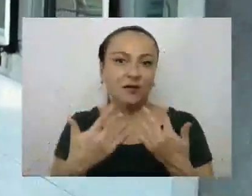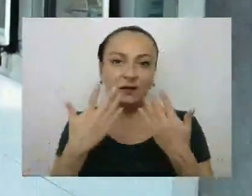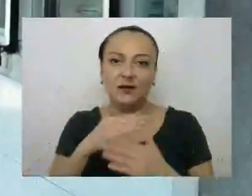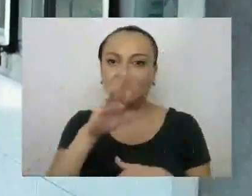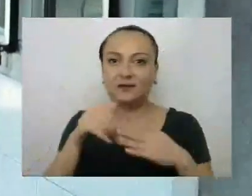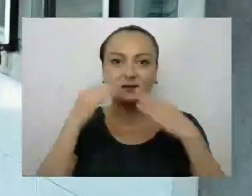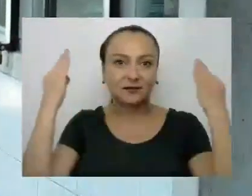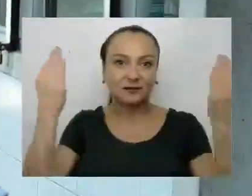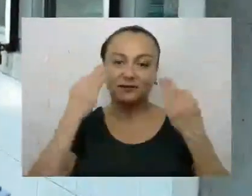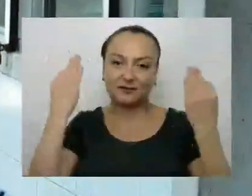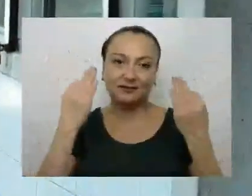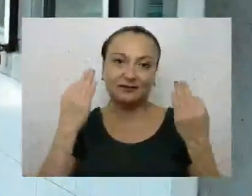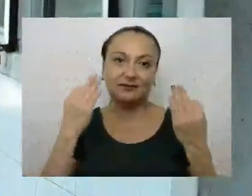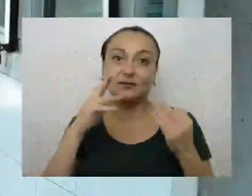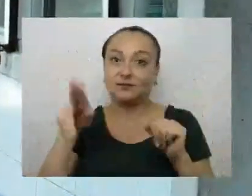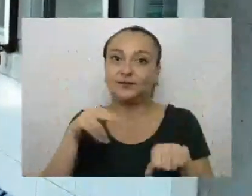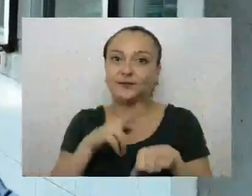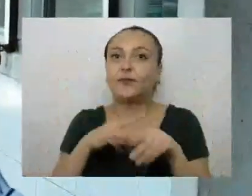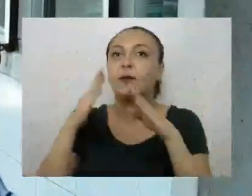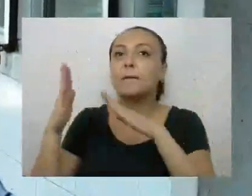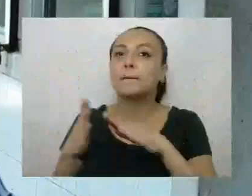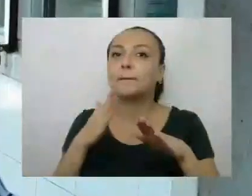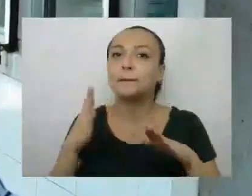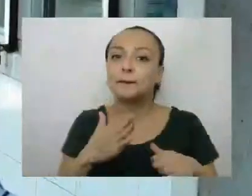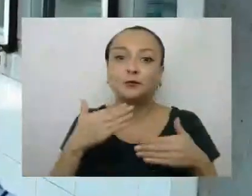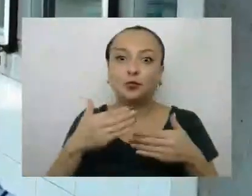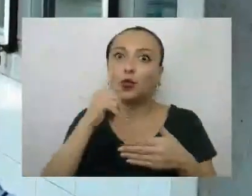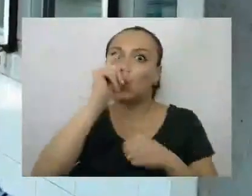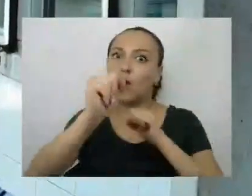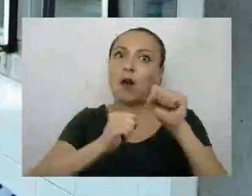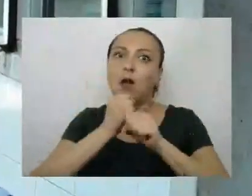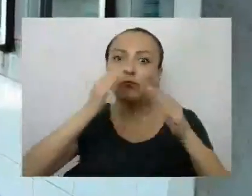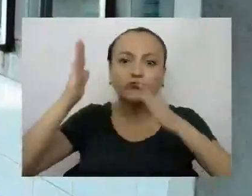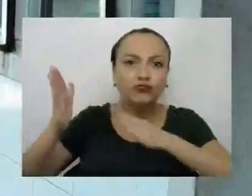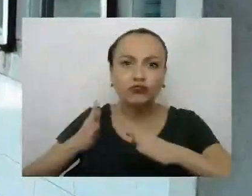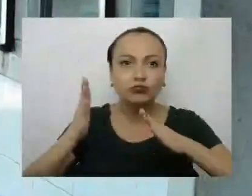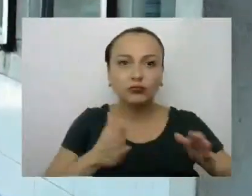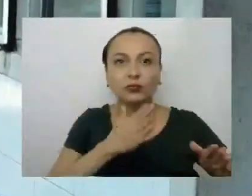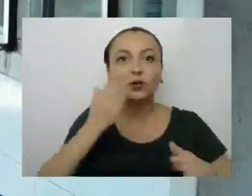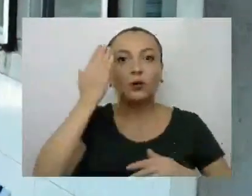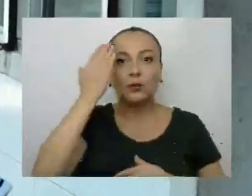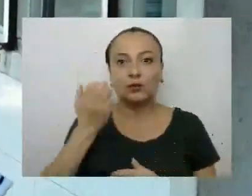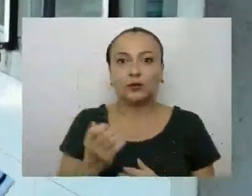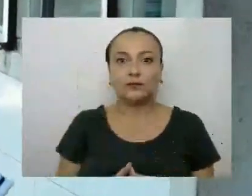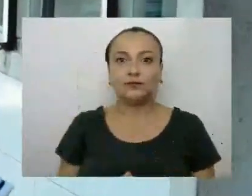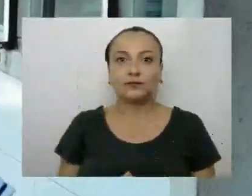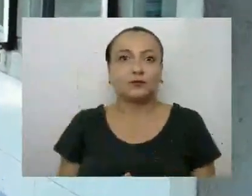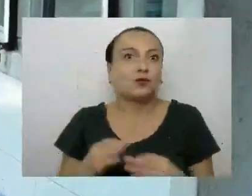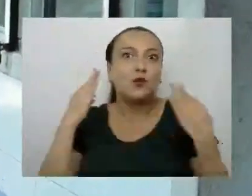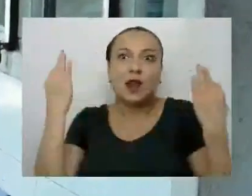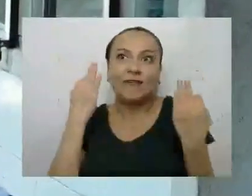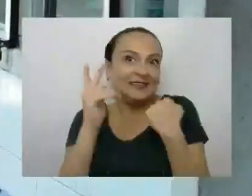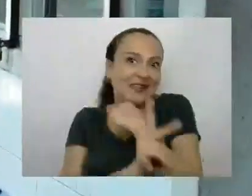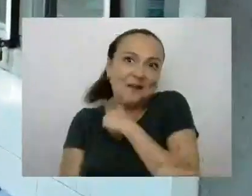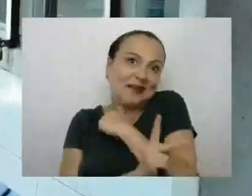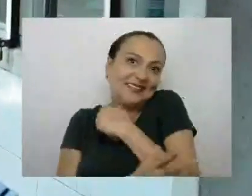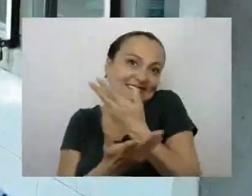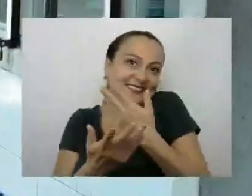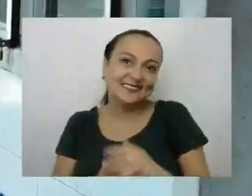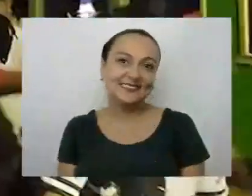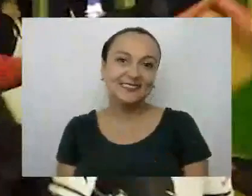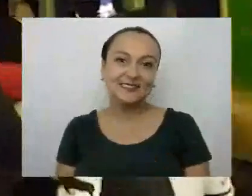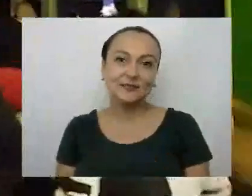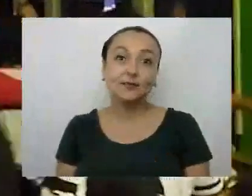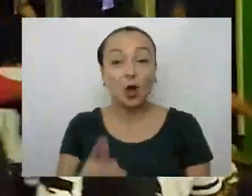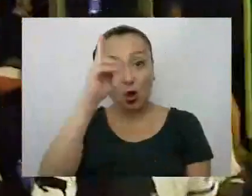fiestas típicas nacionales. Nos preparamos durante todo un año, ¿verdad? Porque son las fiestas del país en honor